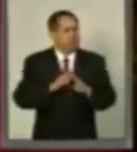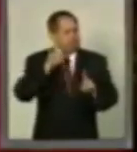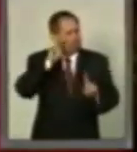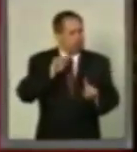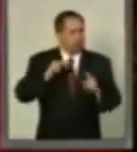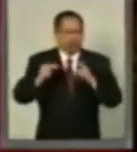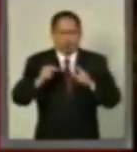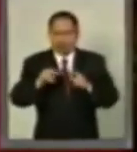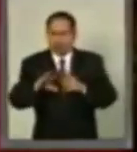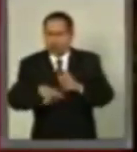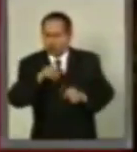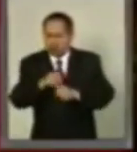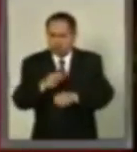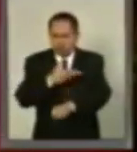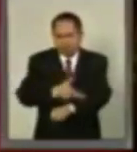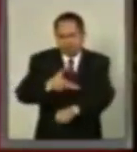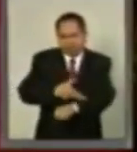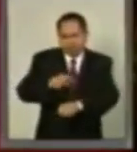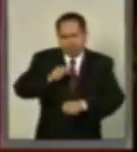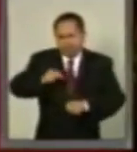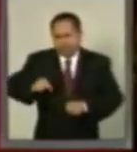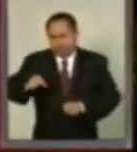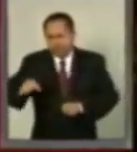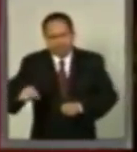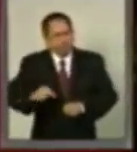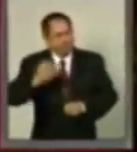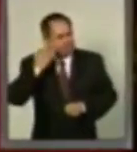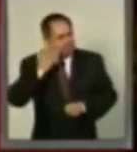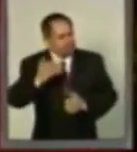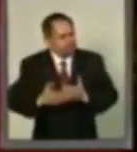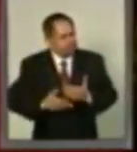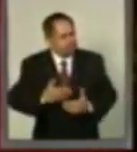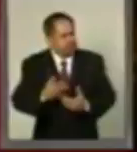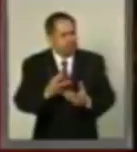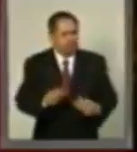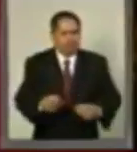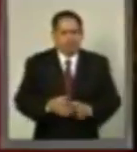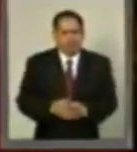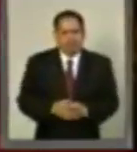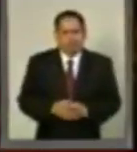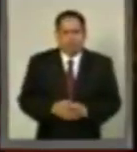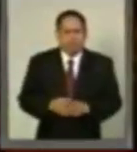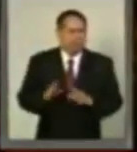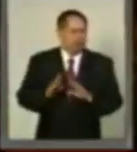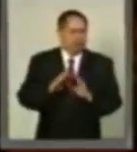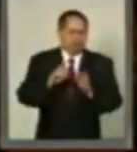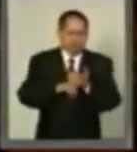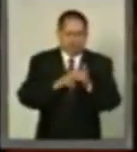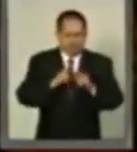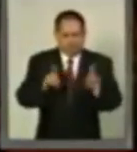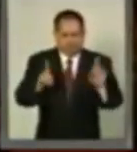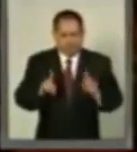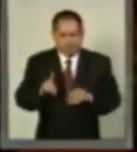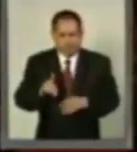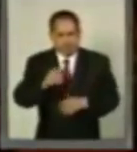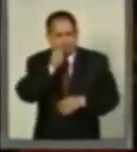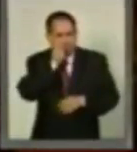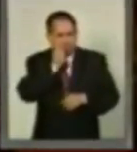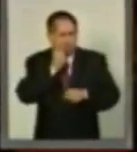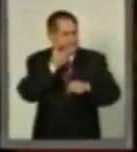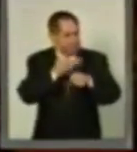perspectiva integral y de largo plazo. Más allá de las competencias que tiene